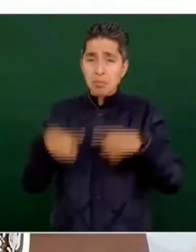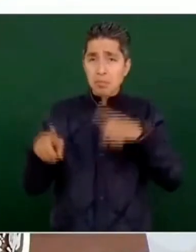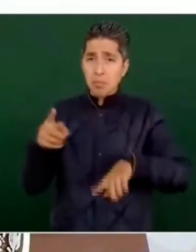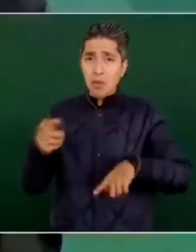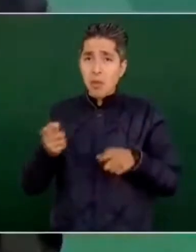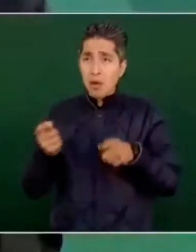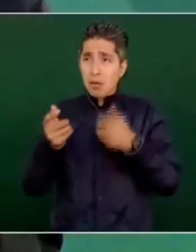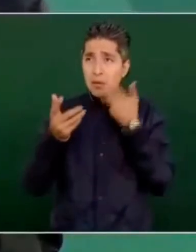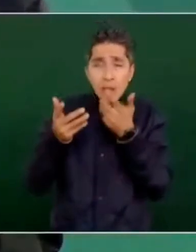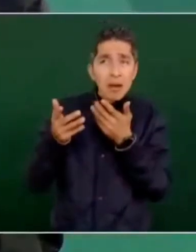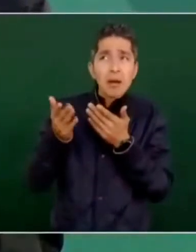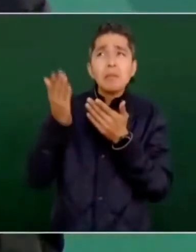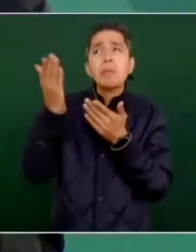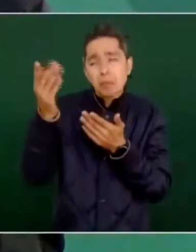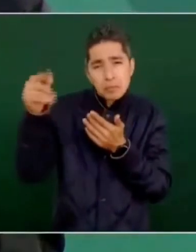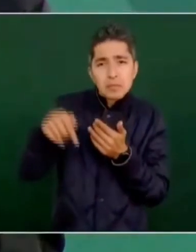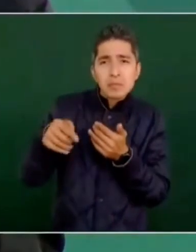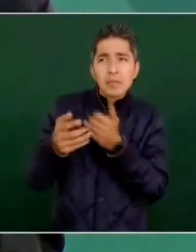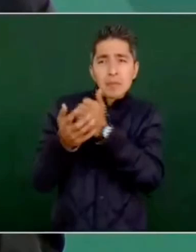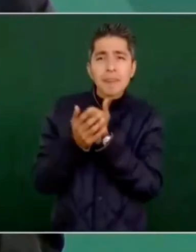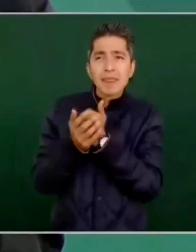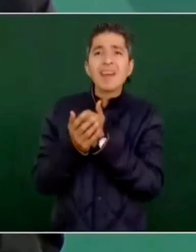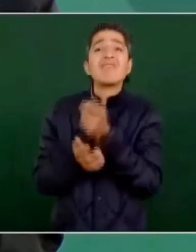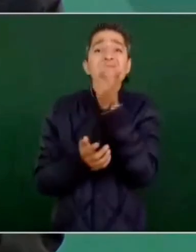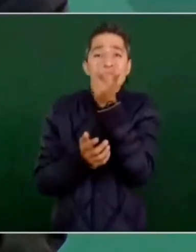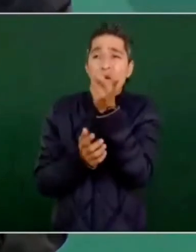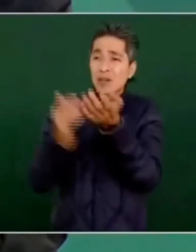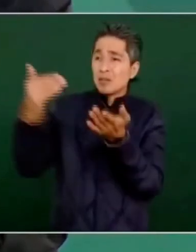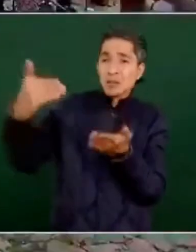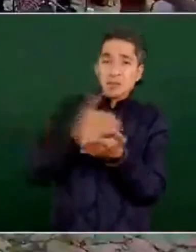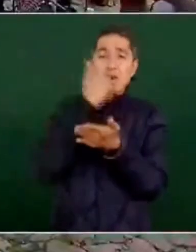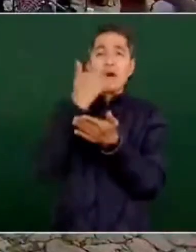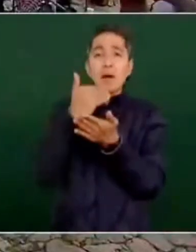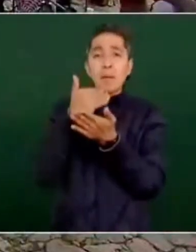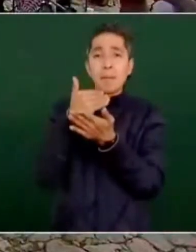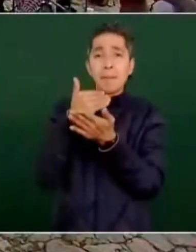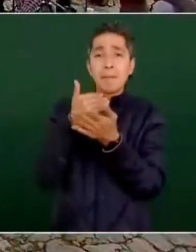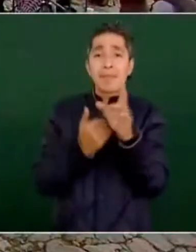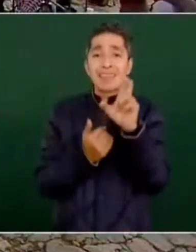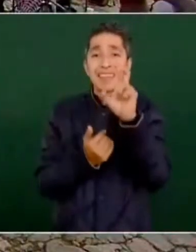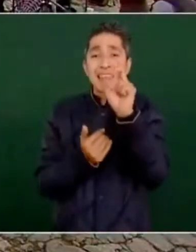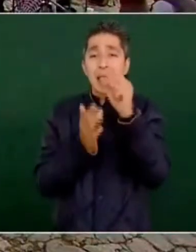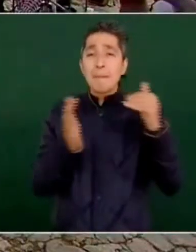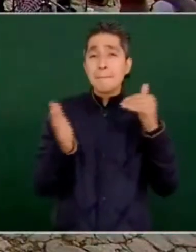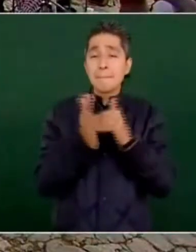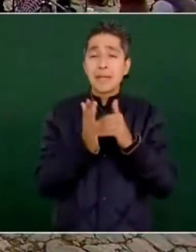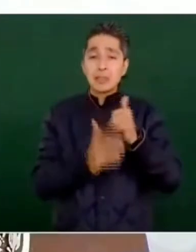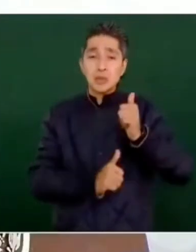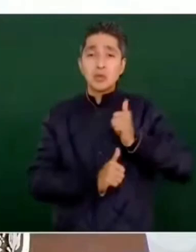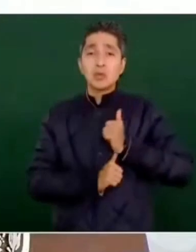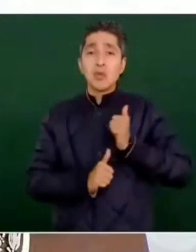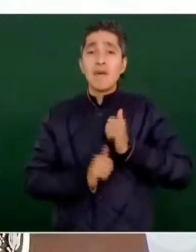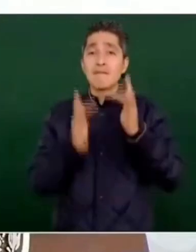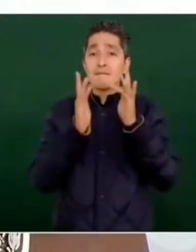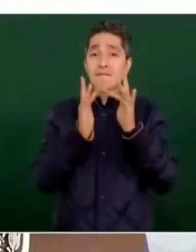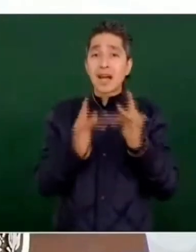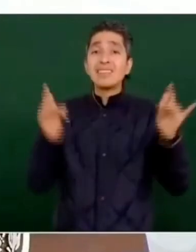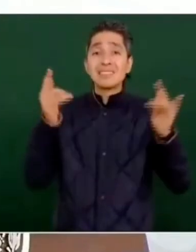Fue así como nos invadieron cerca de 30,000 soldados franceses